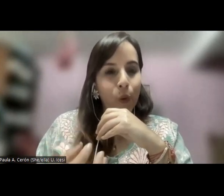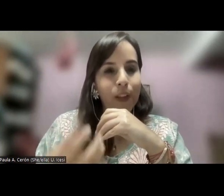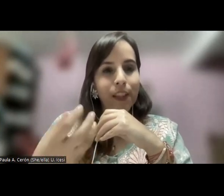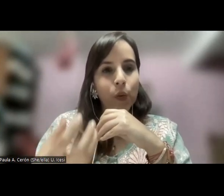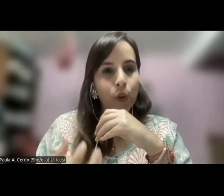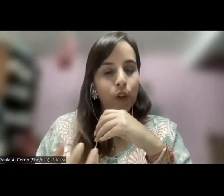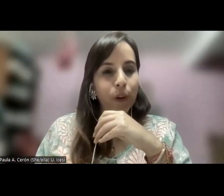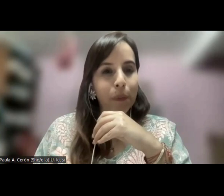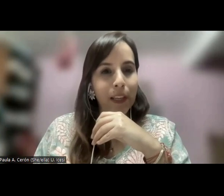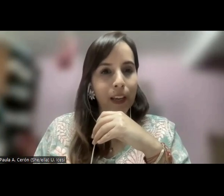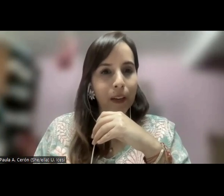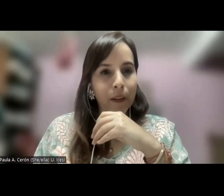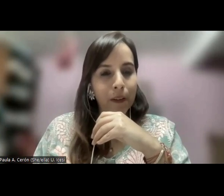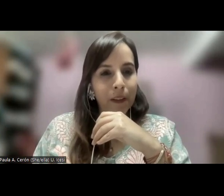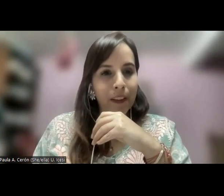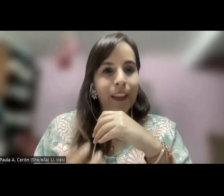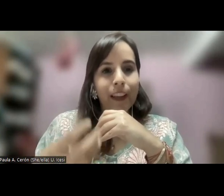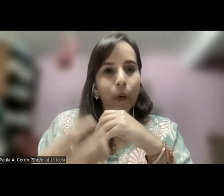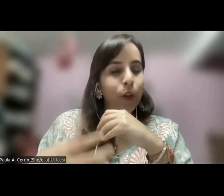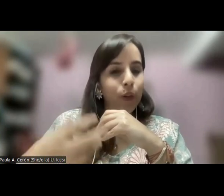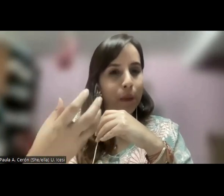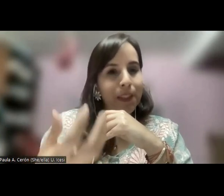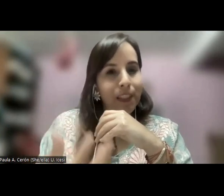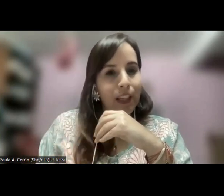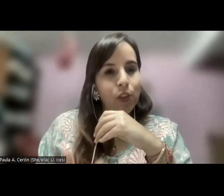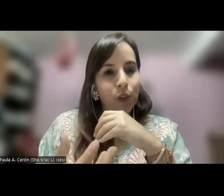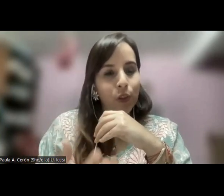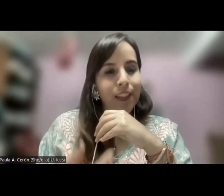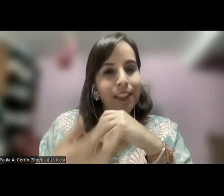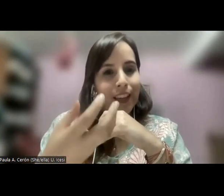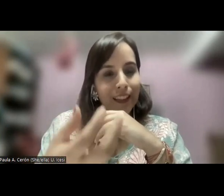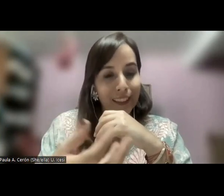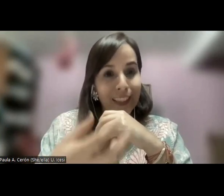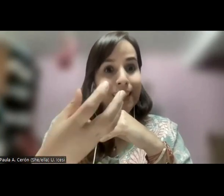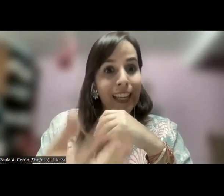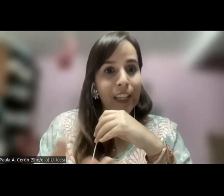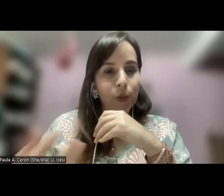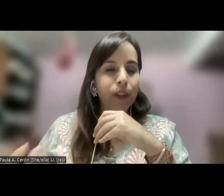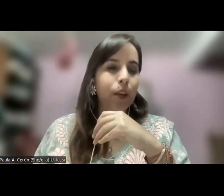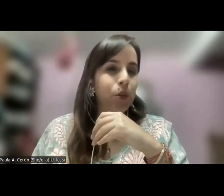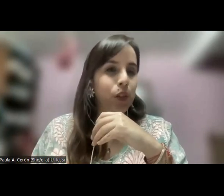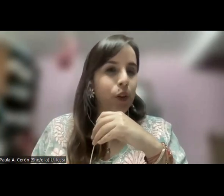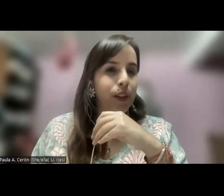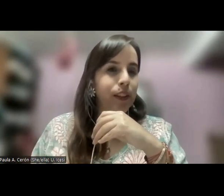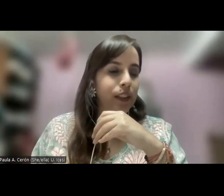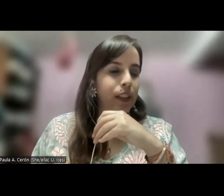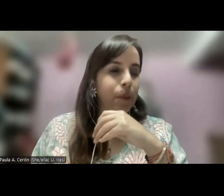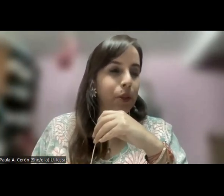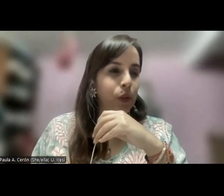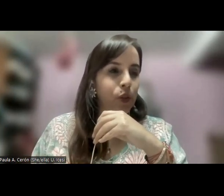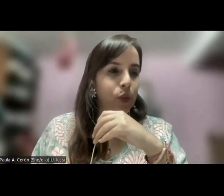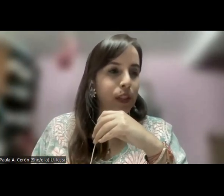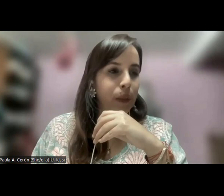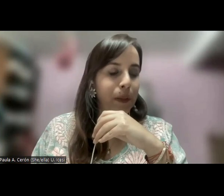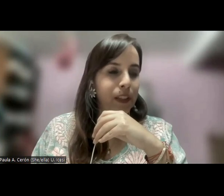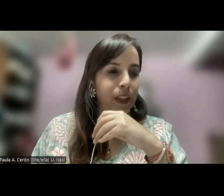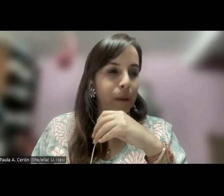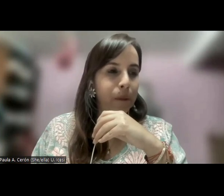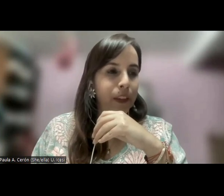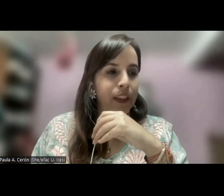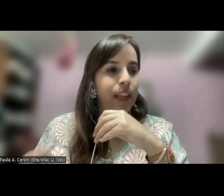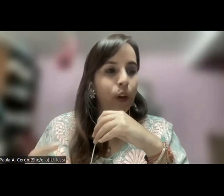dentro de ese núcleo familiar y de acuerdo a la investigación que se que se hizo en términos de violencias hacia personas con